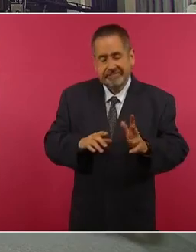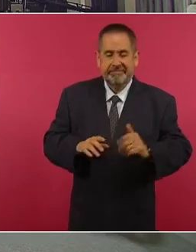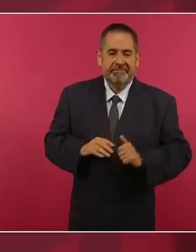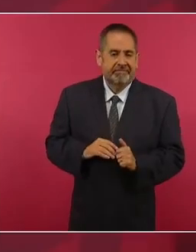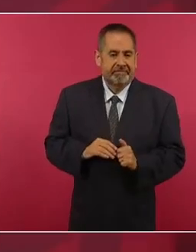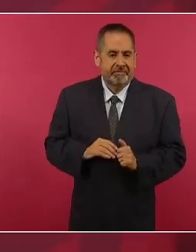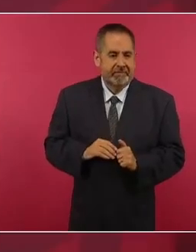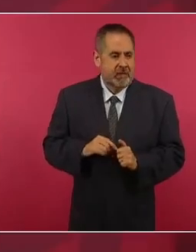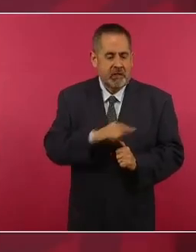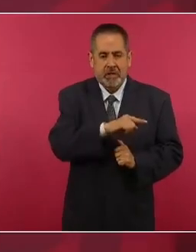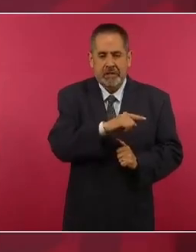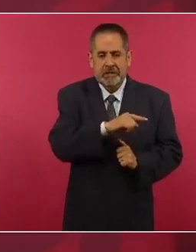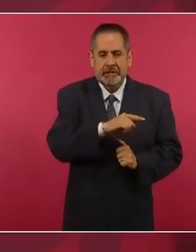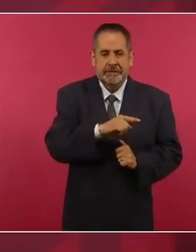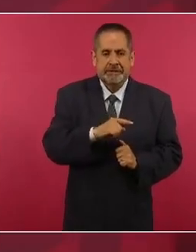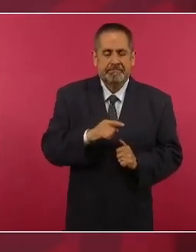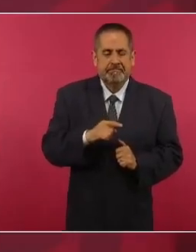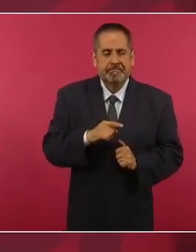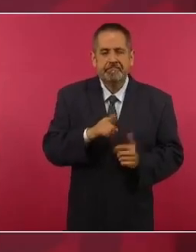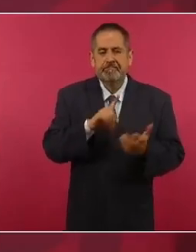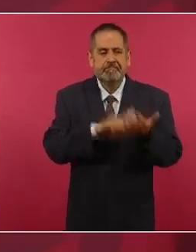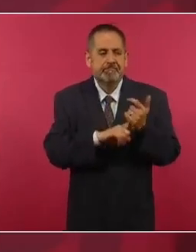y que no hay